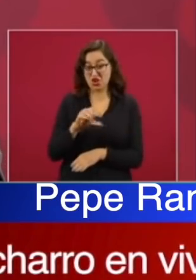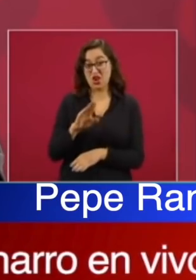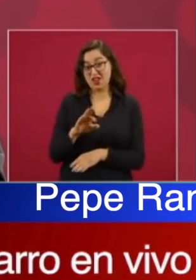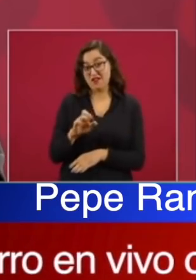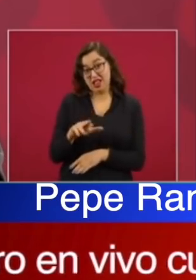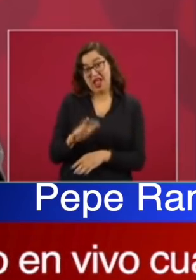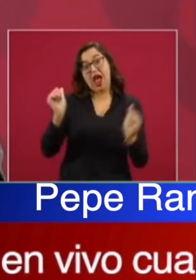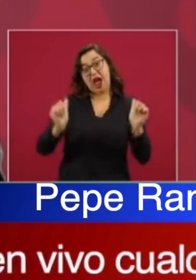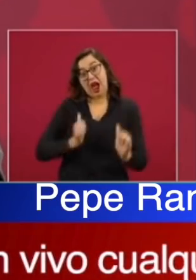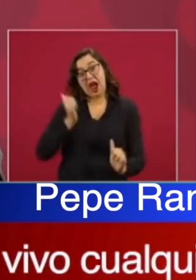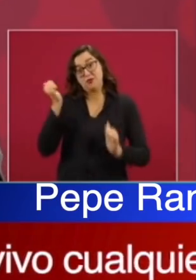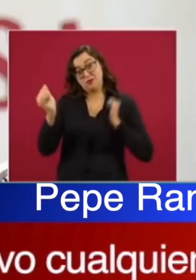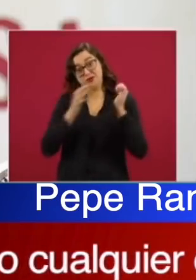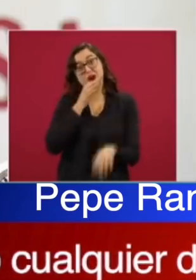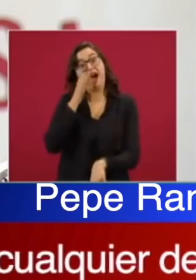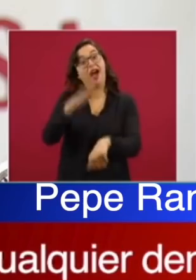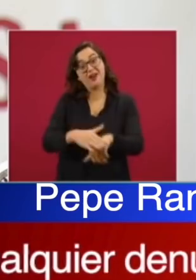Aprovechamos, ¿no?, el viaje,